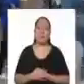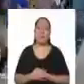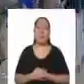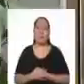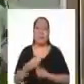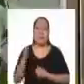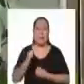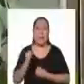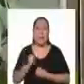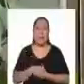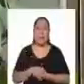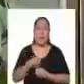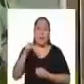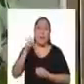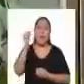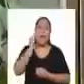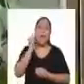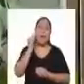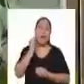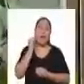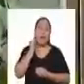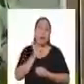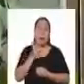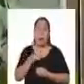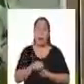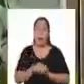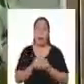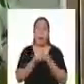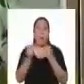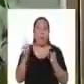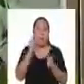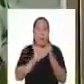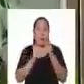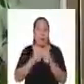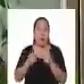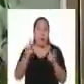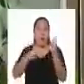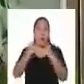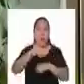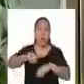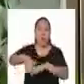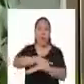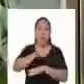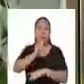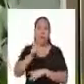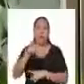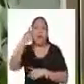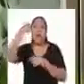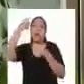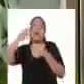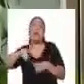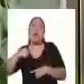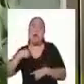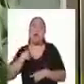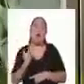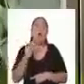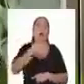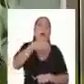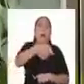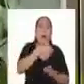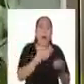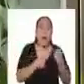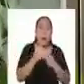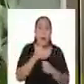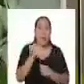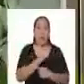El hecho de que en Gamarra, en cualquier otro lugar, haya una gran cantidad de ambulantes, no es porque los ambulantes decidieron que esa sea una zona comercial, sino porque